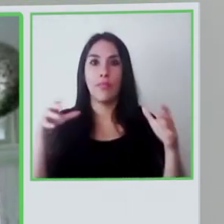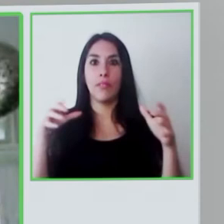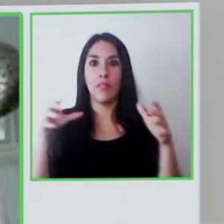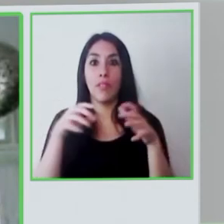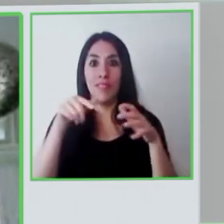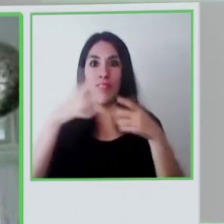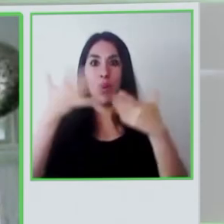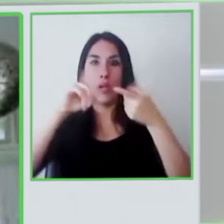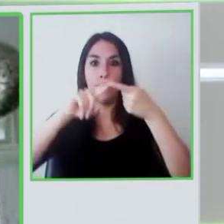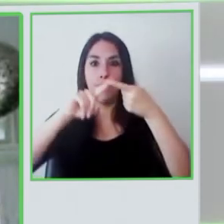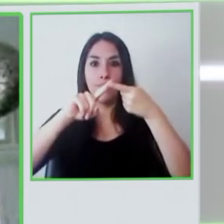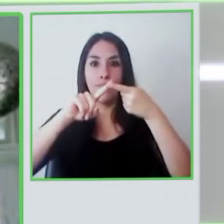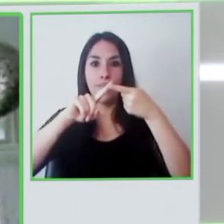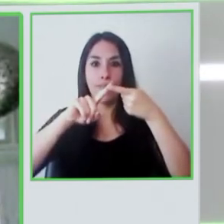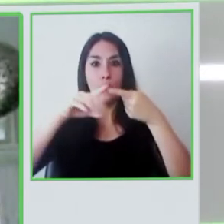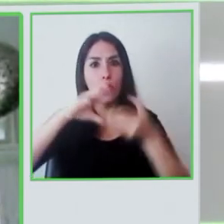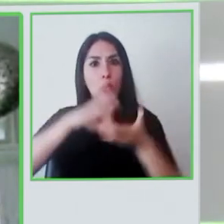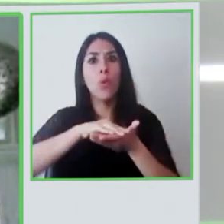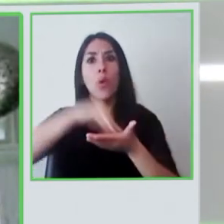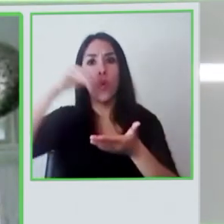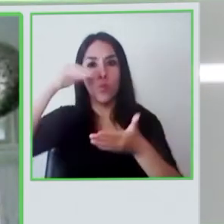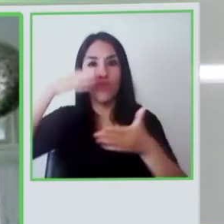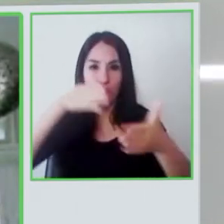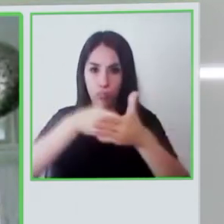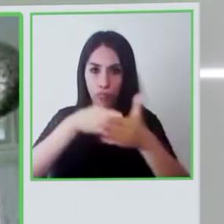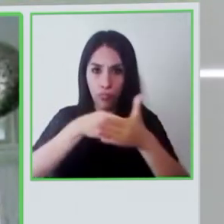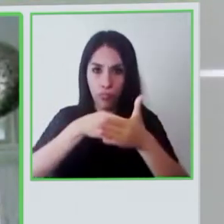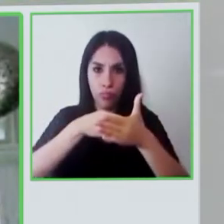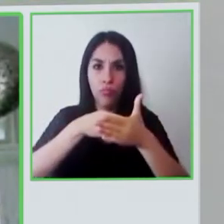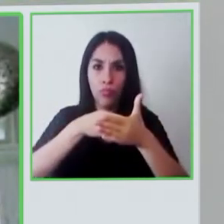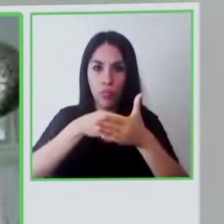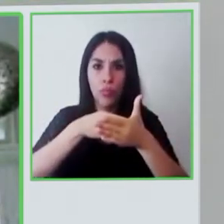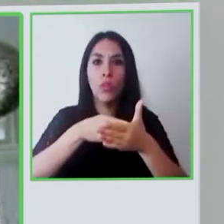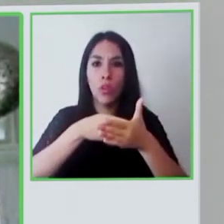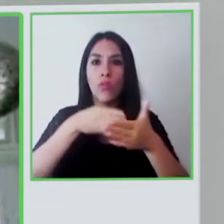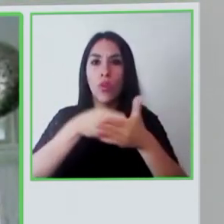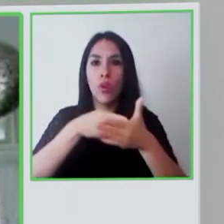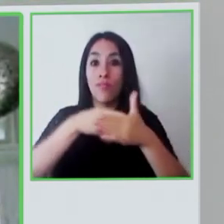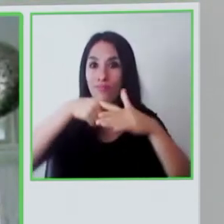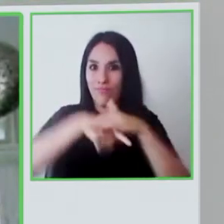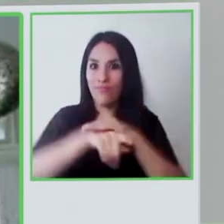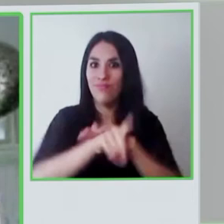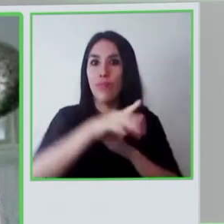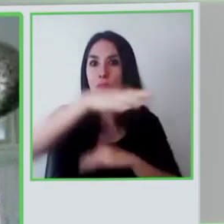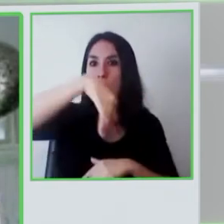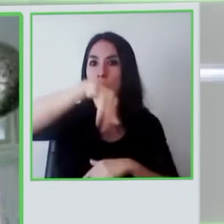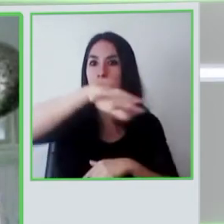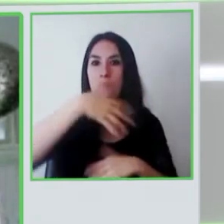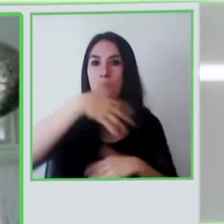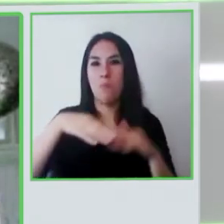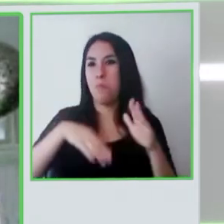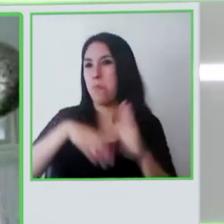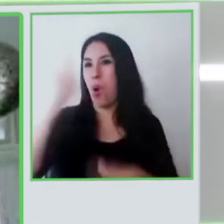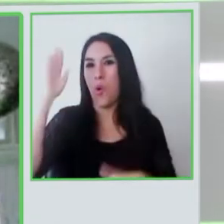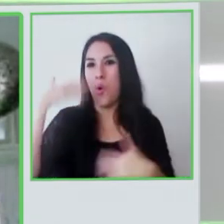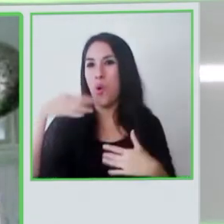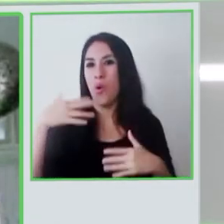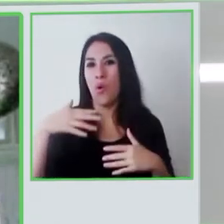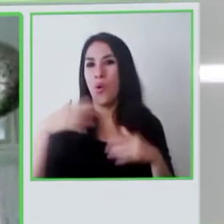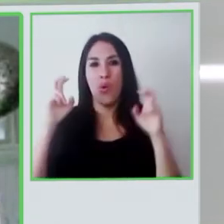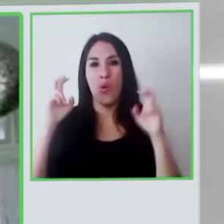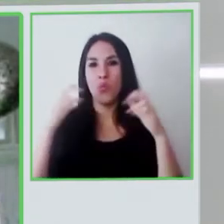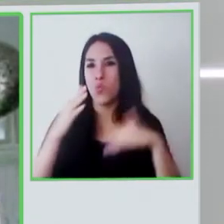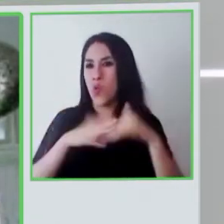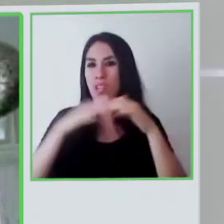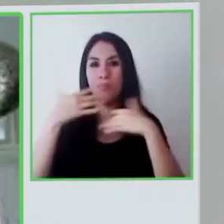barreras reales eso incluye acceso externo pero también incluye algunos de los de los canales